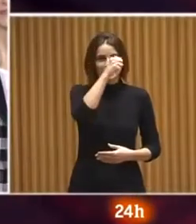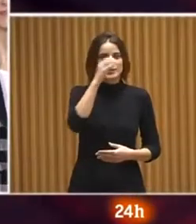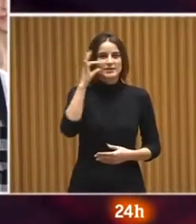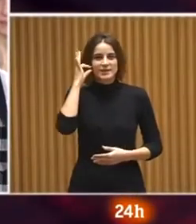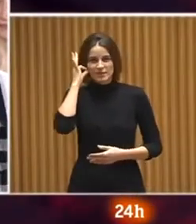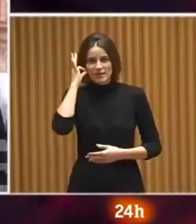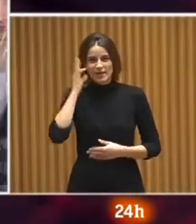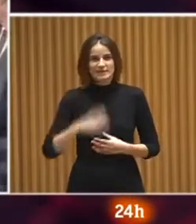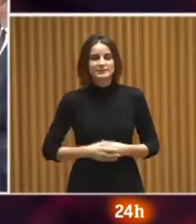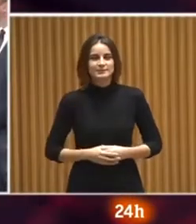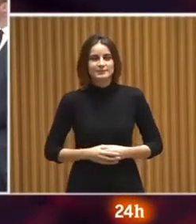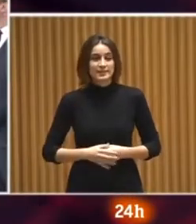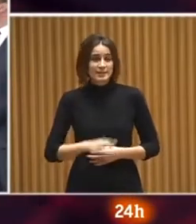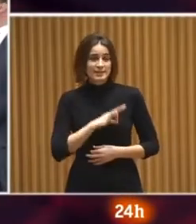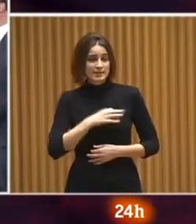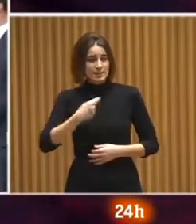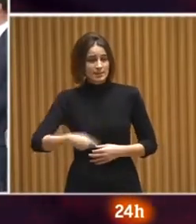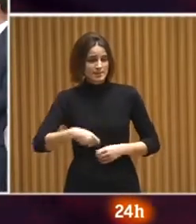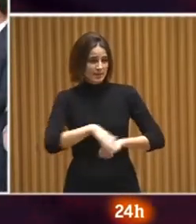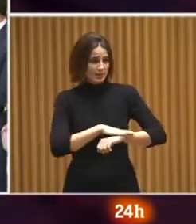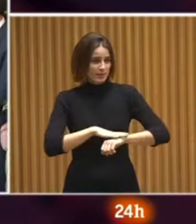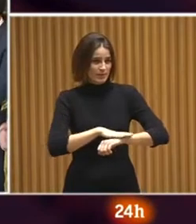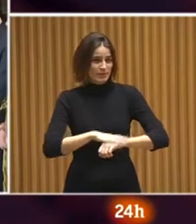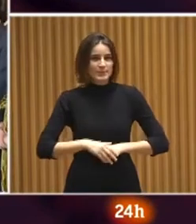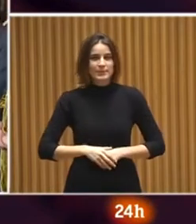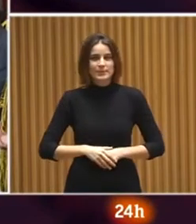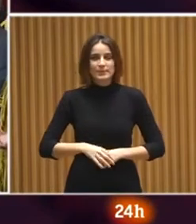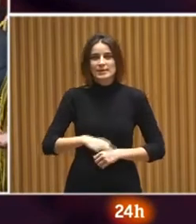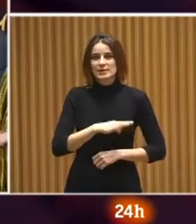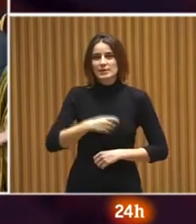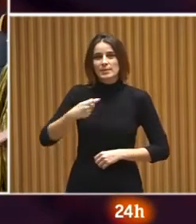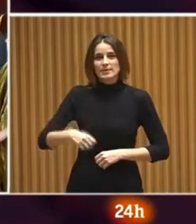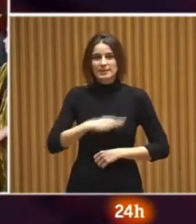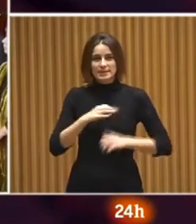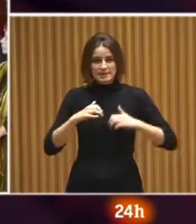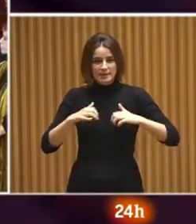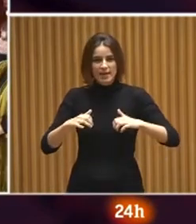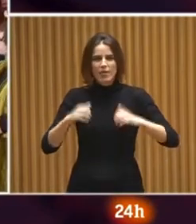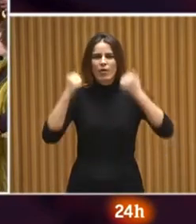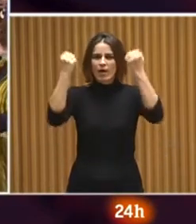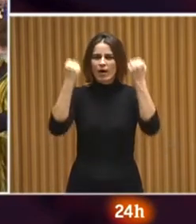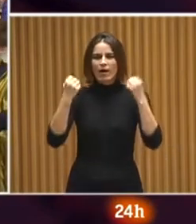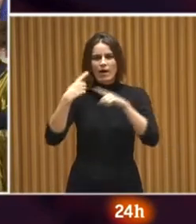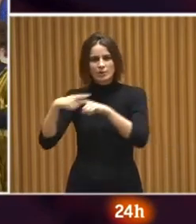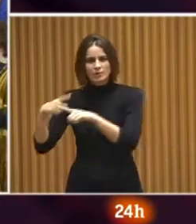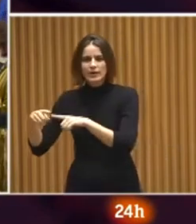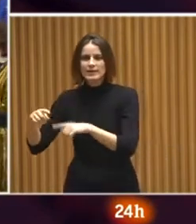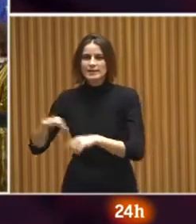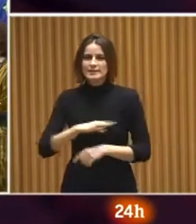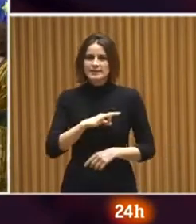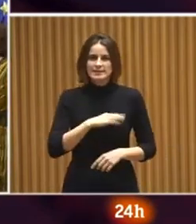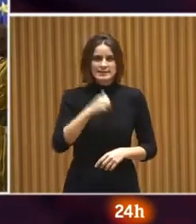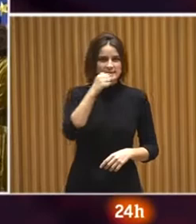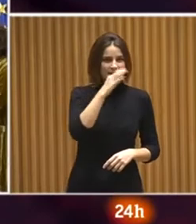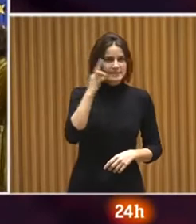Gobierno, señora presidenta del Senado, autoridades, señorías, señoras y señores, amigos y